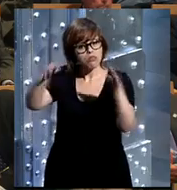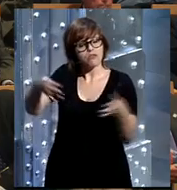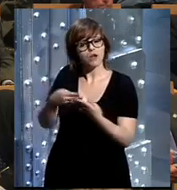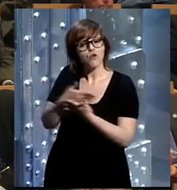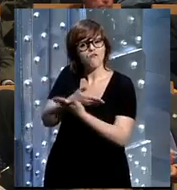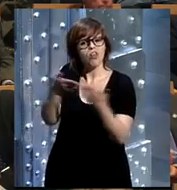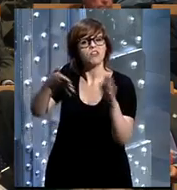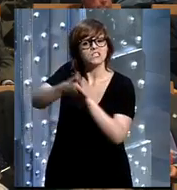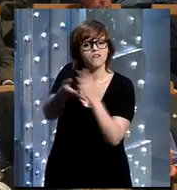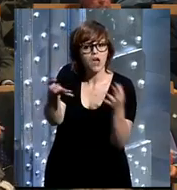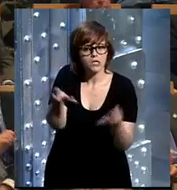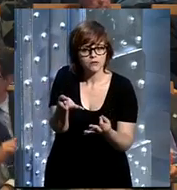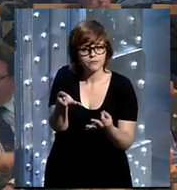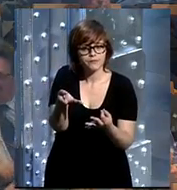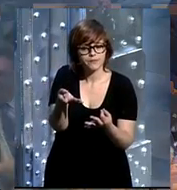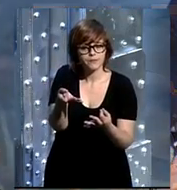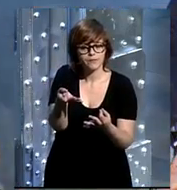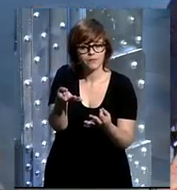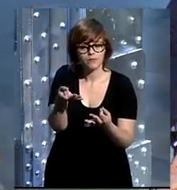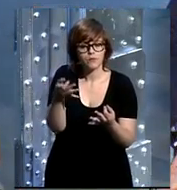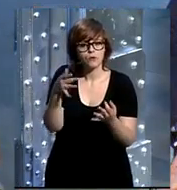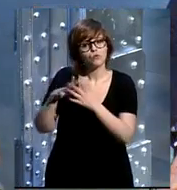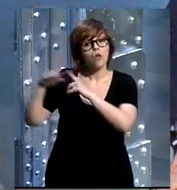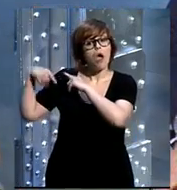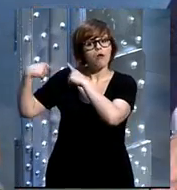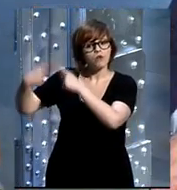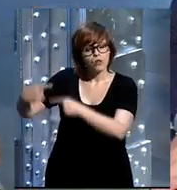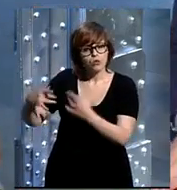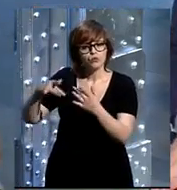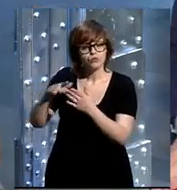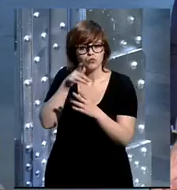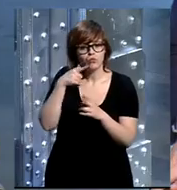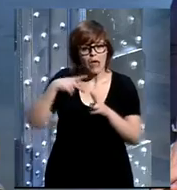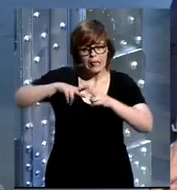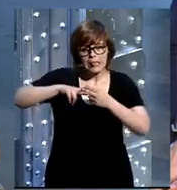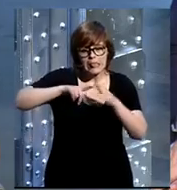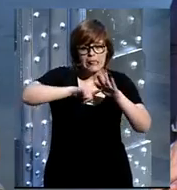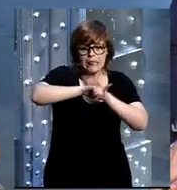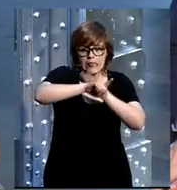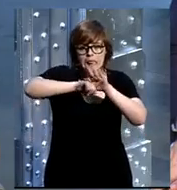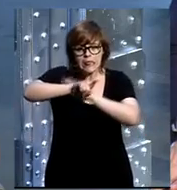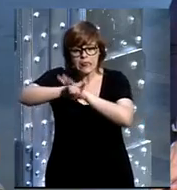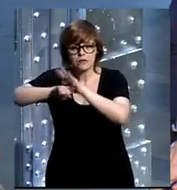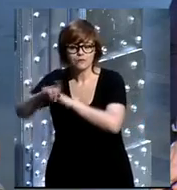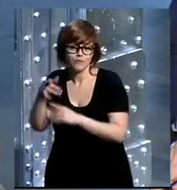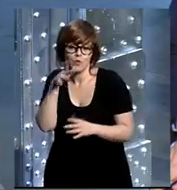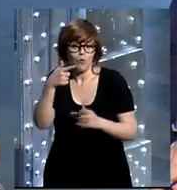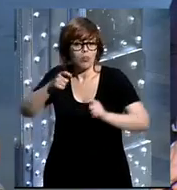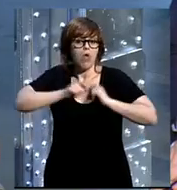basa en, bueno, en una larga tradición de desarrollo de instrumentos que garantizan la